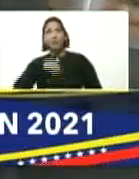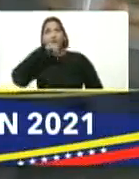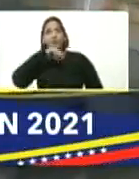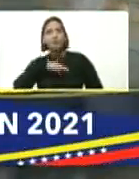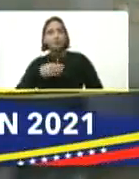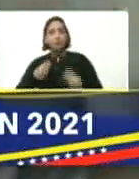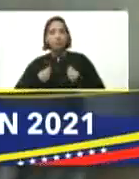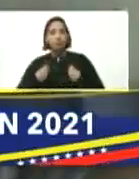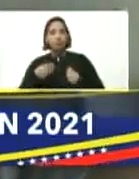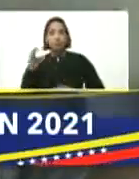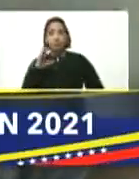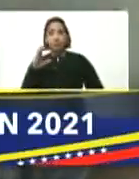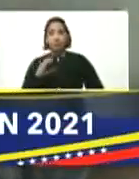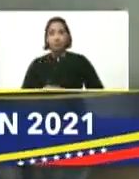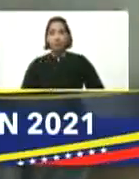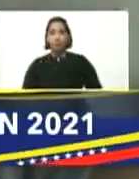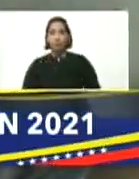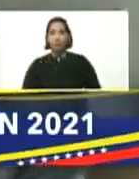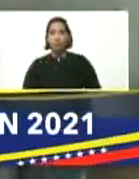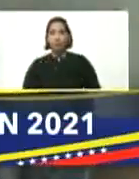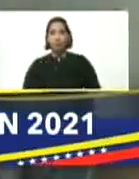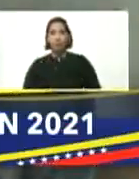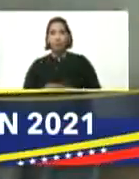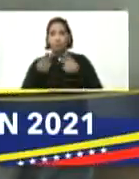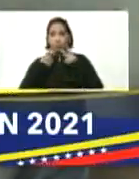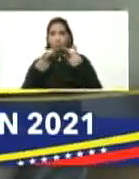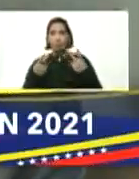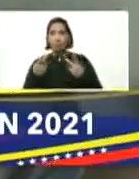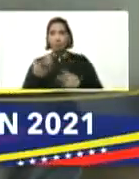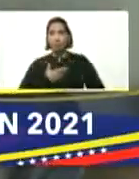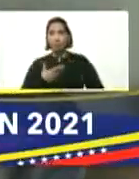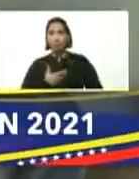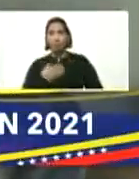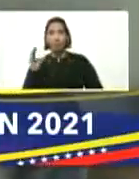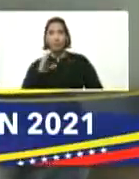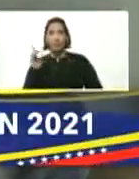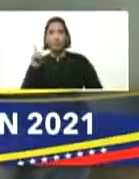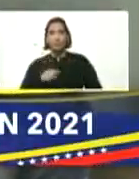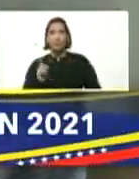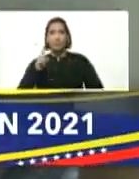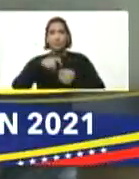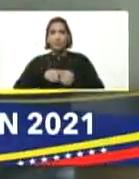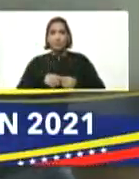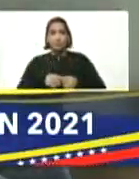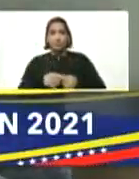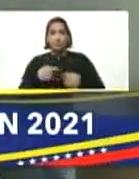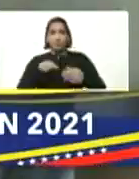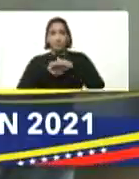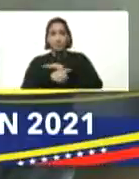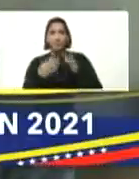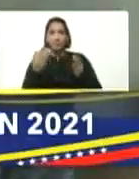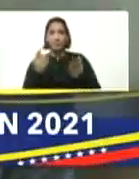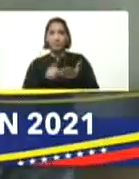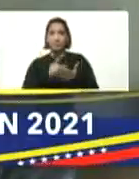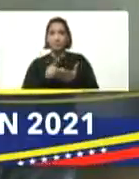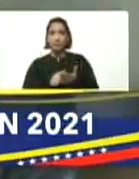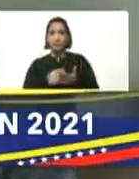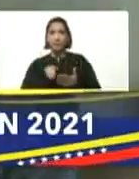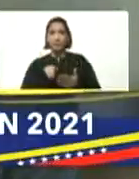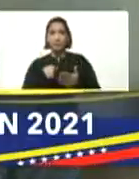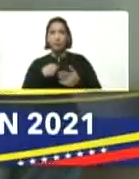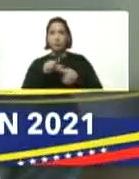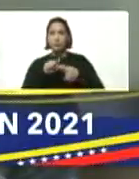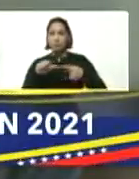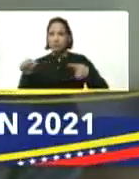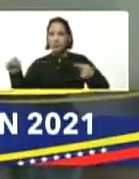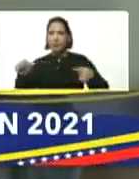de vida de Caracas. Eso lo publicó la alcaldía y verdaderamente también se incorporó allí. Es decir, yo voy a pasarme toda la semana